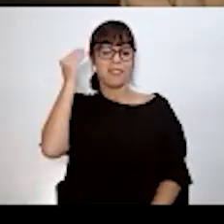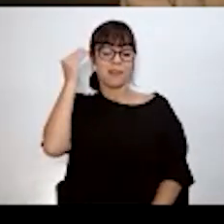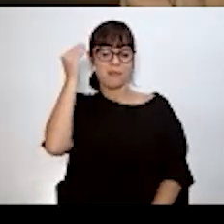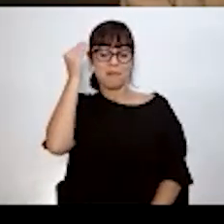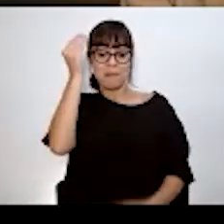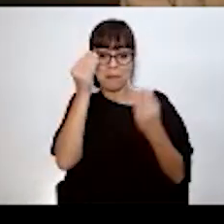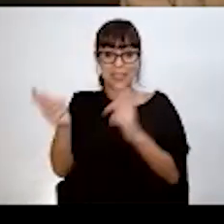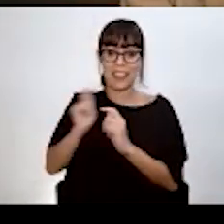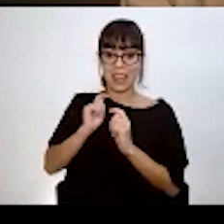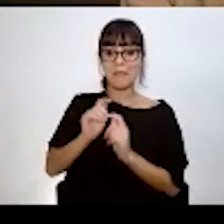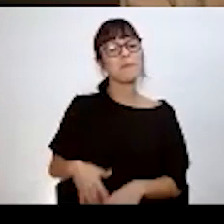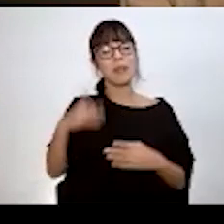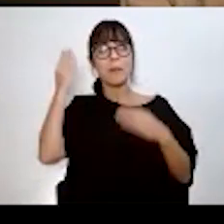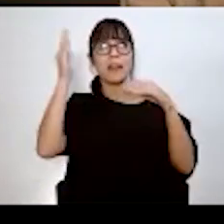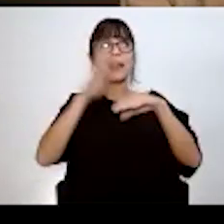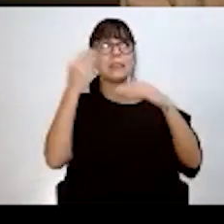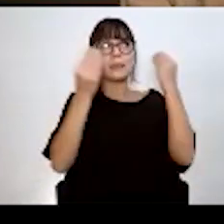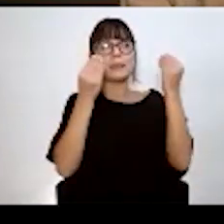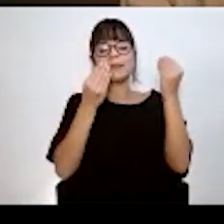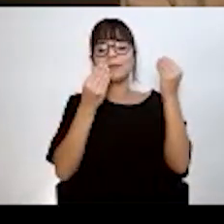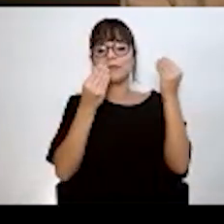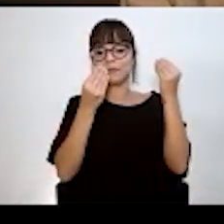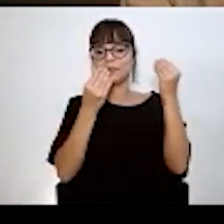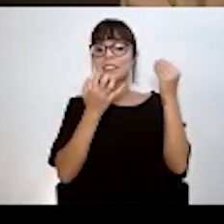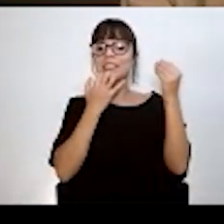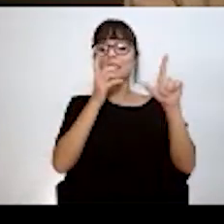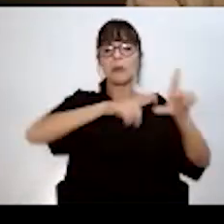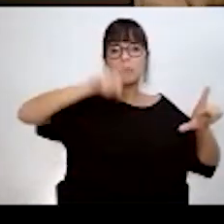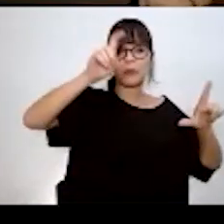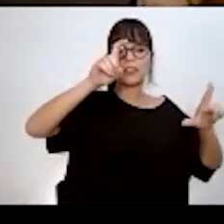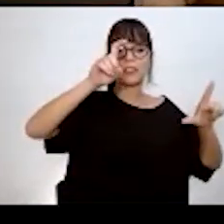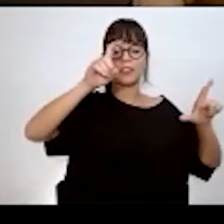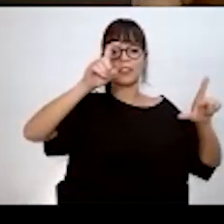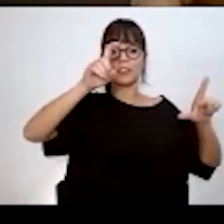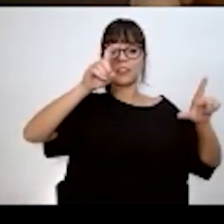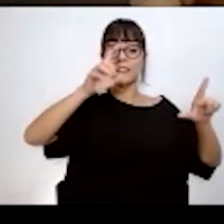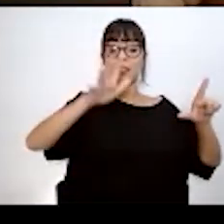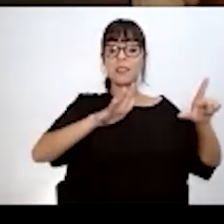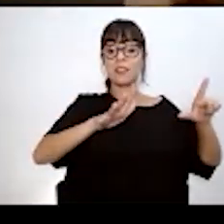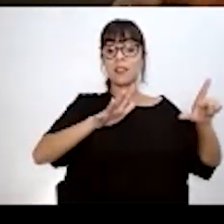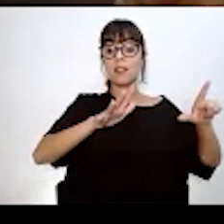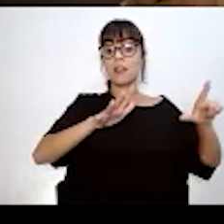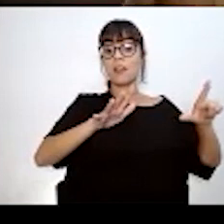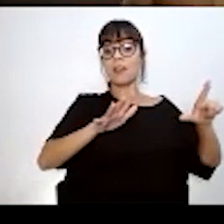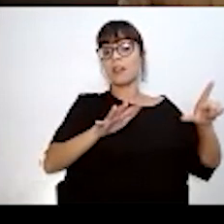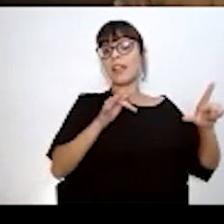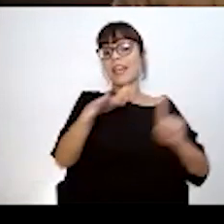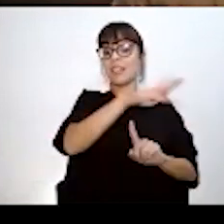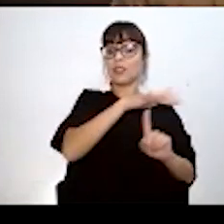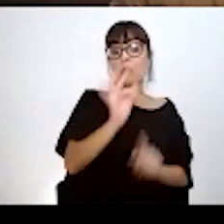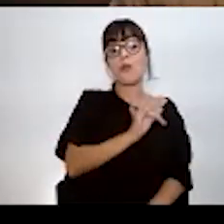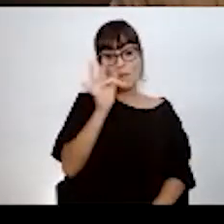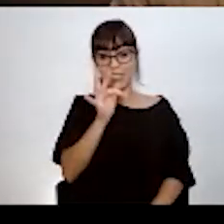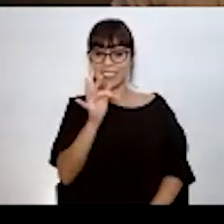dice que ese pico final podría deberse, además del aumento demográfico, a una mejor conservación de la muestra arqueológica. ¿Qué opinas? Claro, no, es que